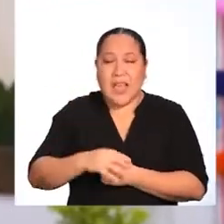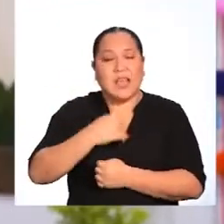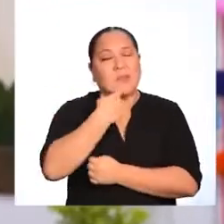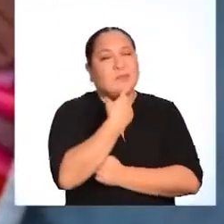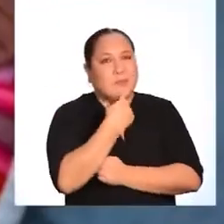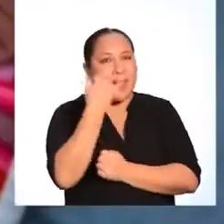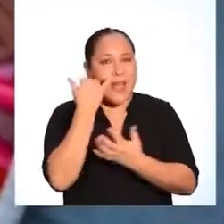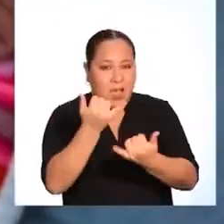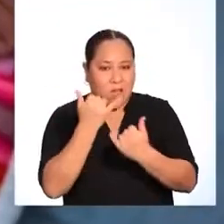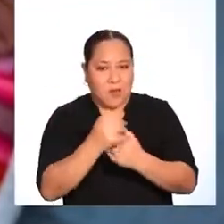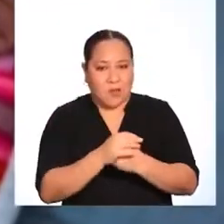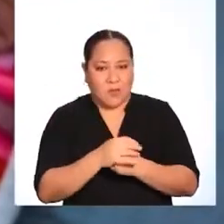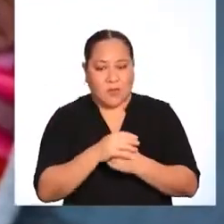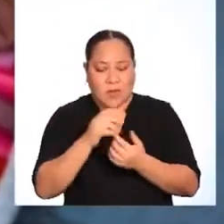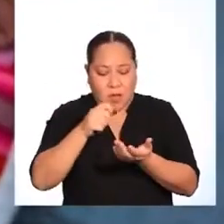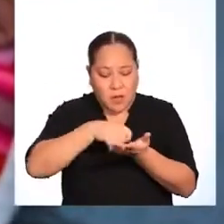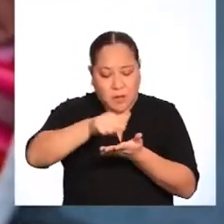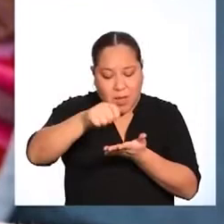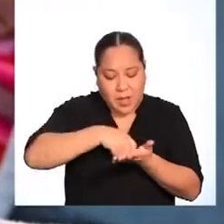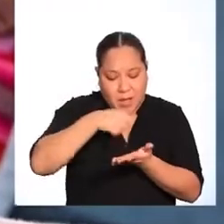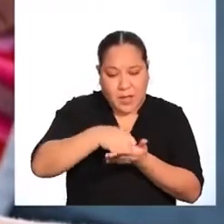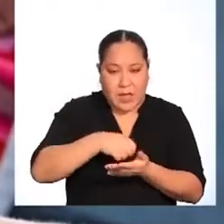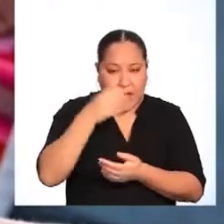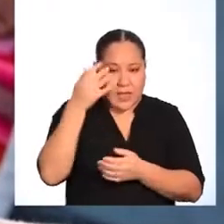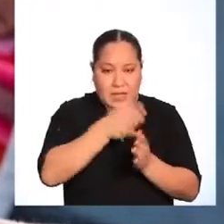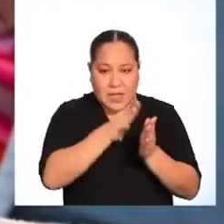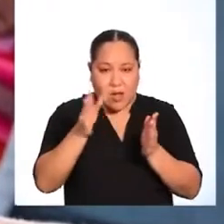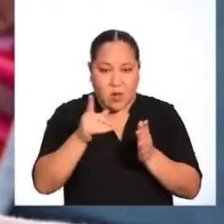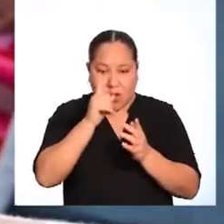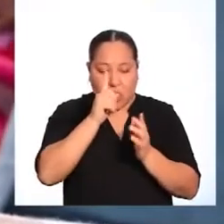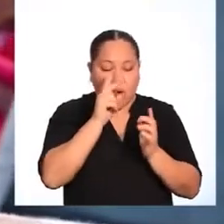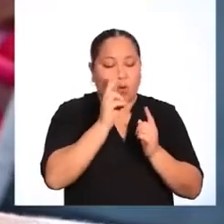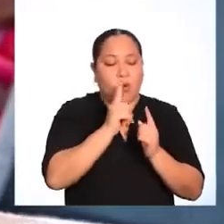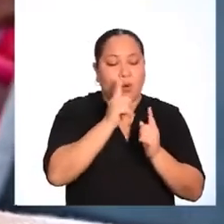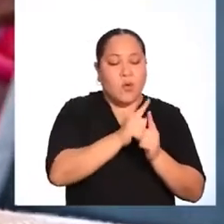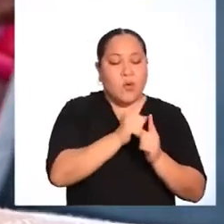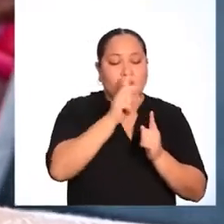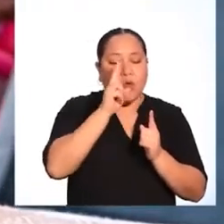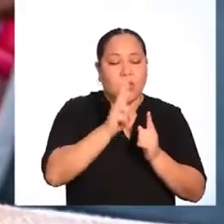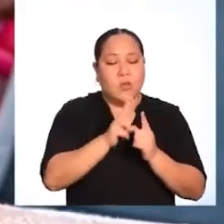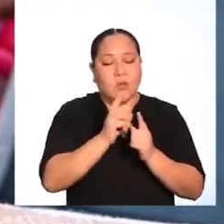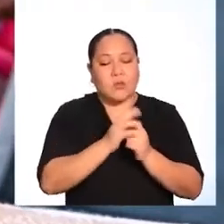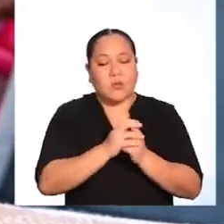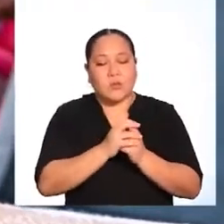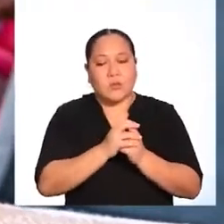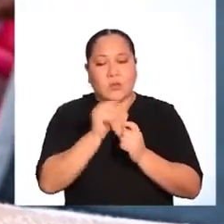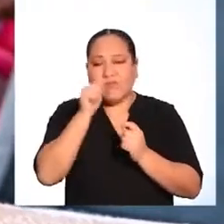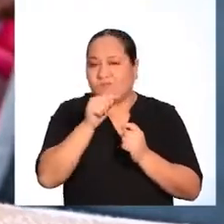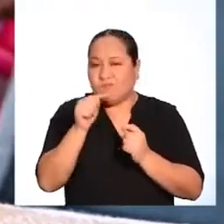ahora voy a dibujar en mi libreta a ver ya tenía a esta hora 12